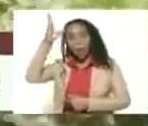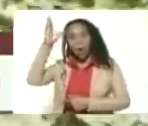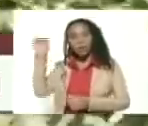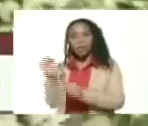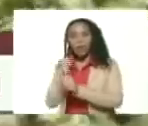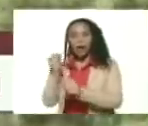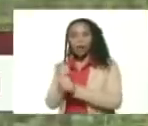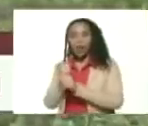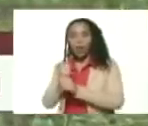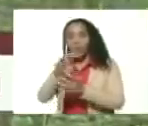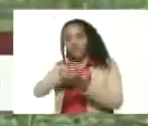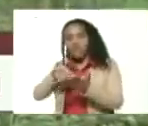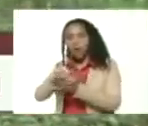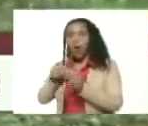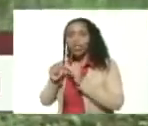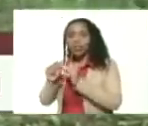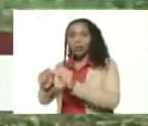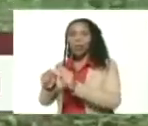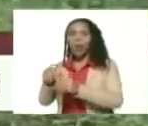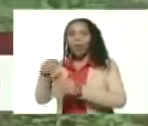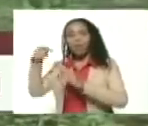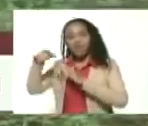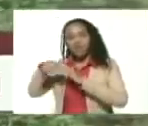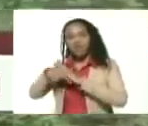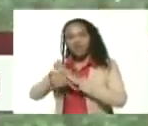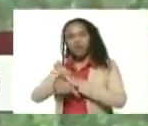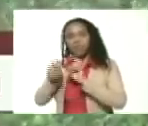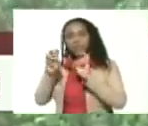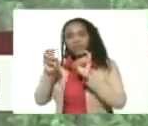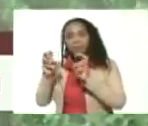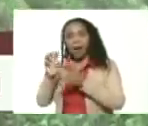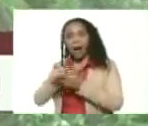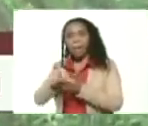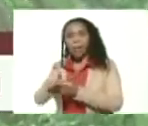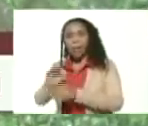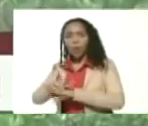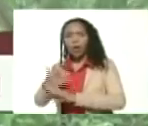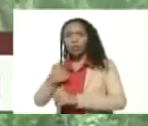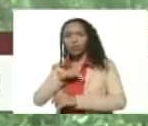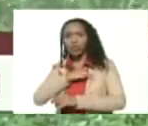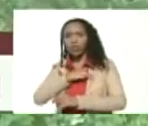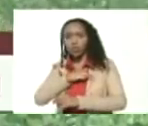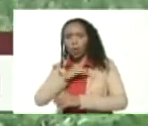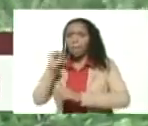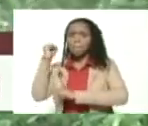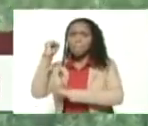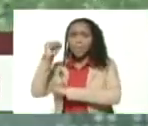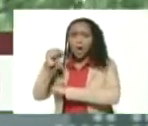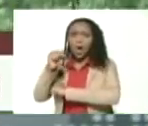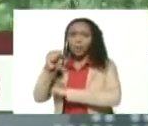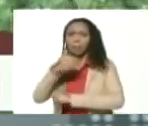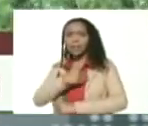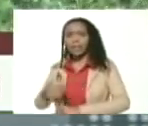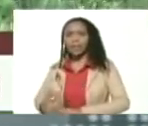en el campo y seguiremos profundizando el campo, porque nosotros venceremos,